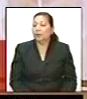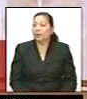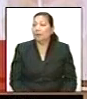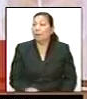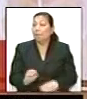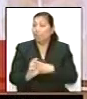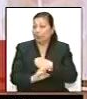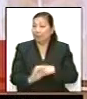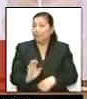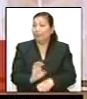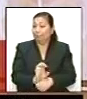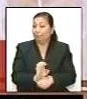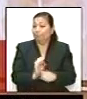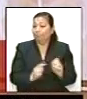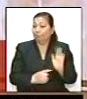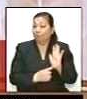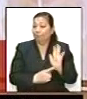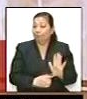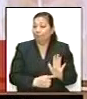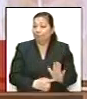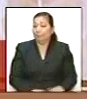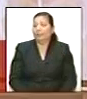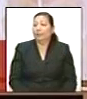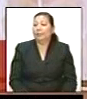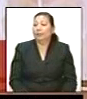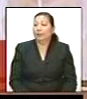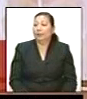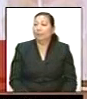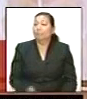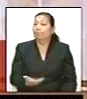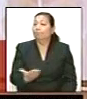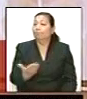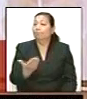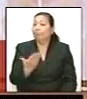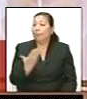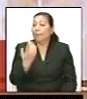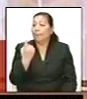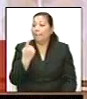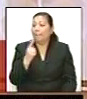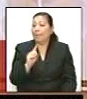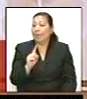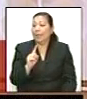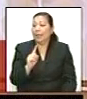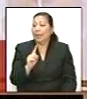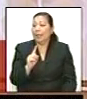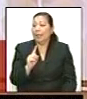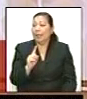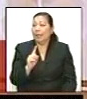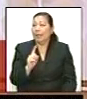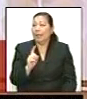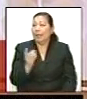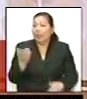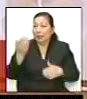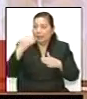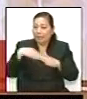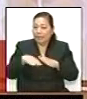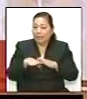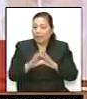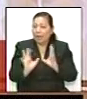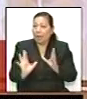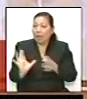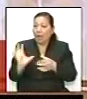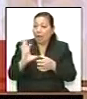Ecuador ha presentado su solicitud para ser miembro